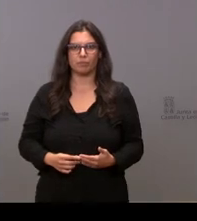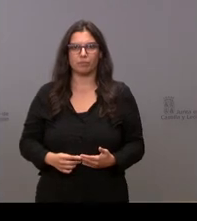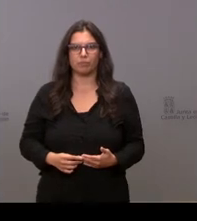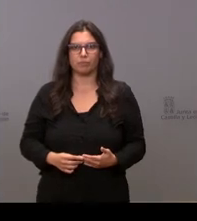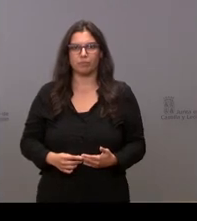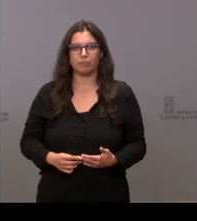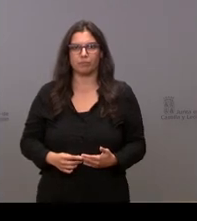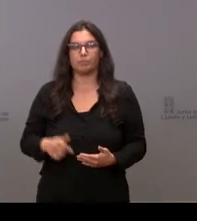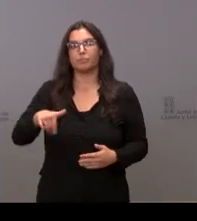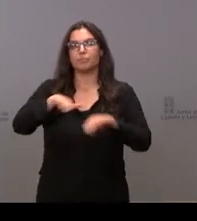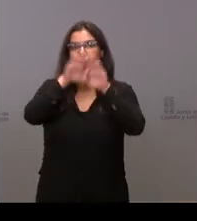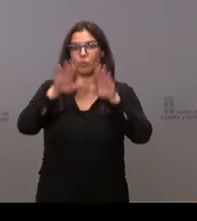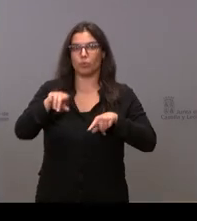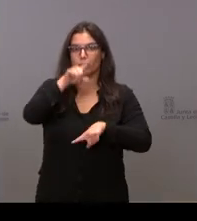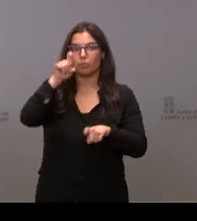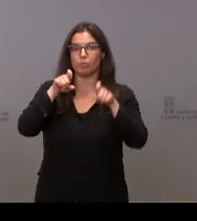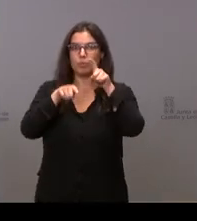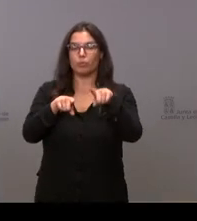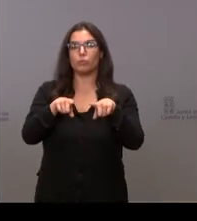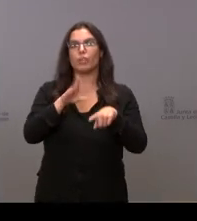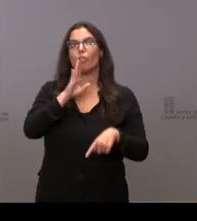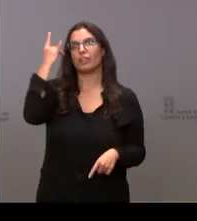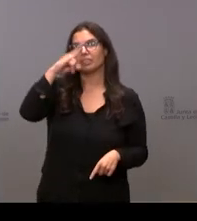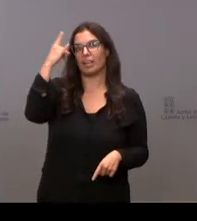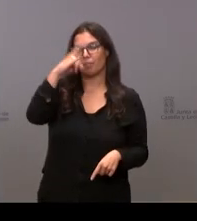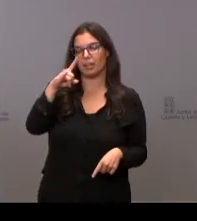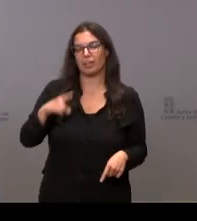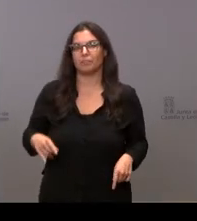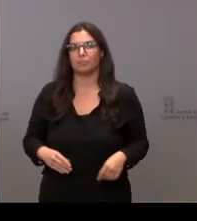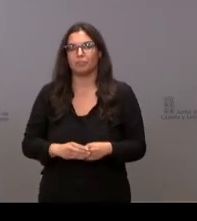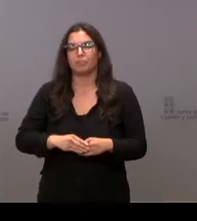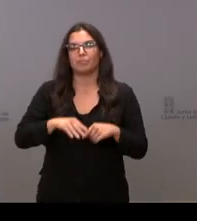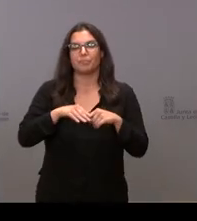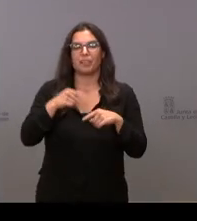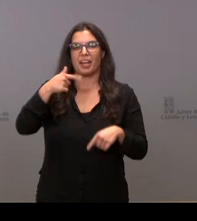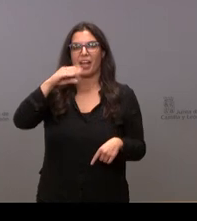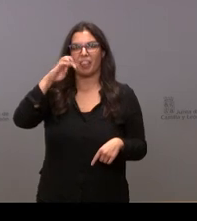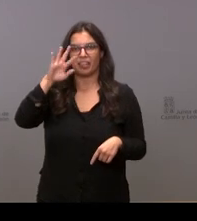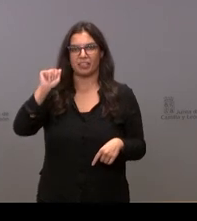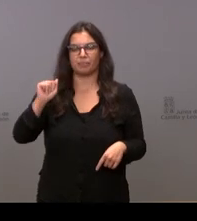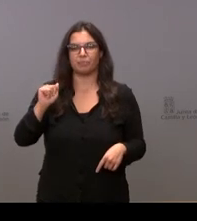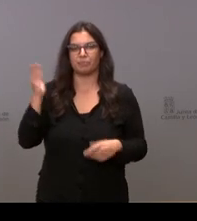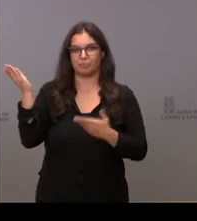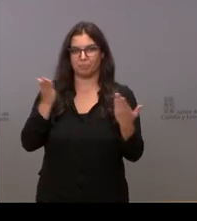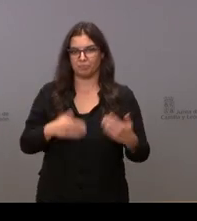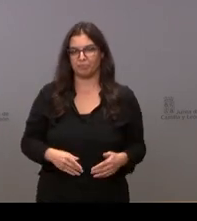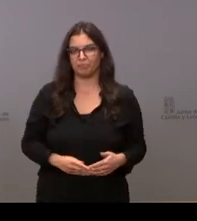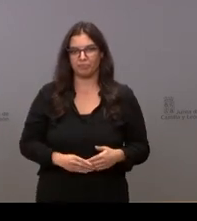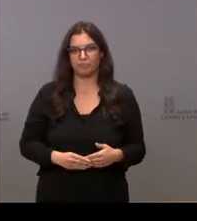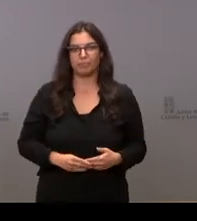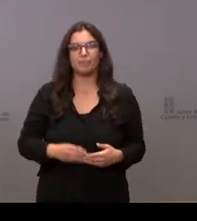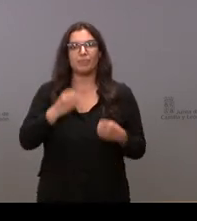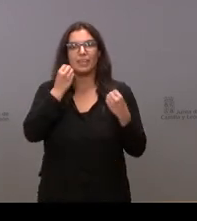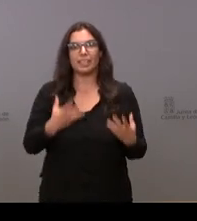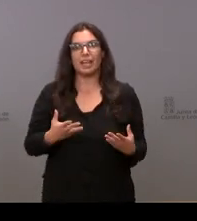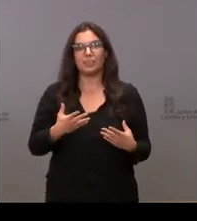Pues vamos a cerrar el turno de preguntas de hoy en Salamanca con Javier Hernández de La Gaceta. Adelante, Javier. ¿Qué tal?